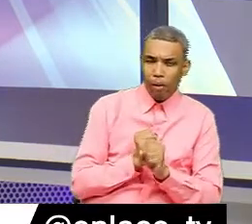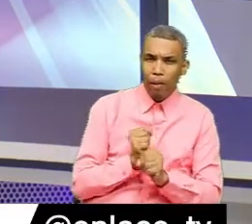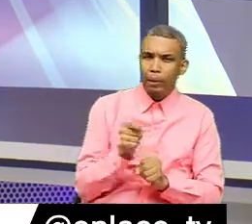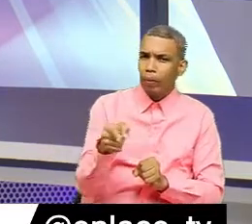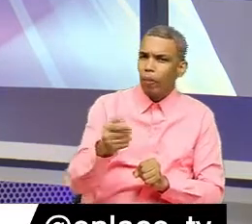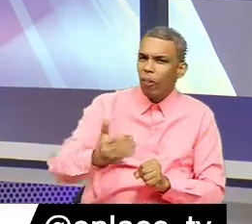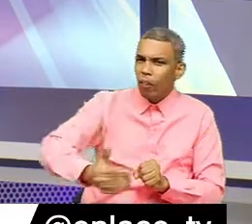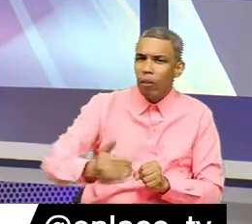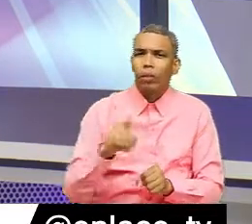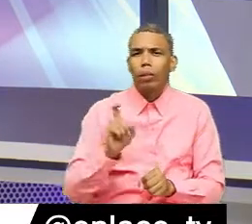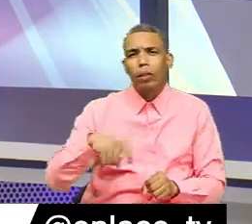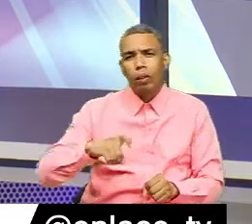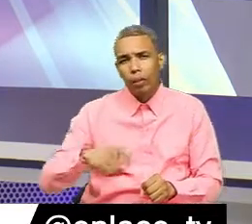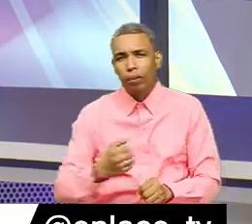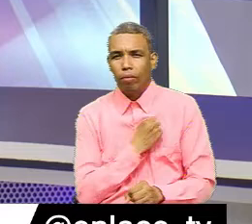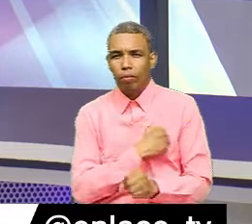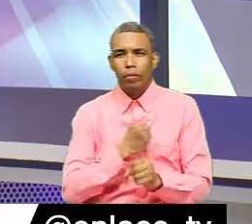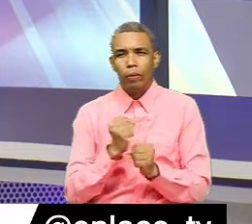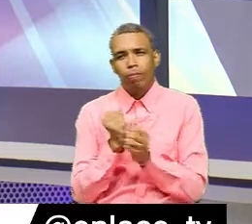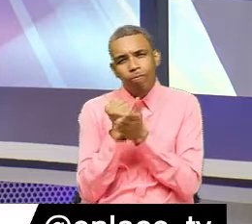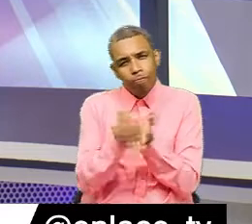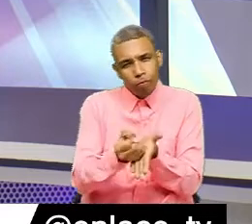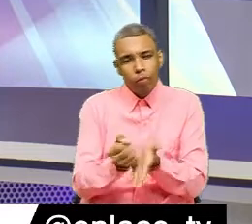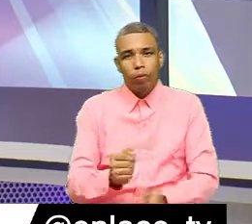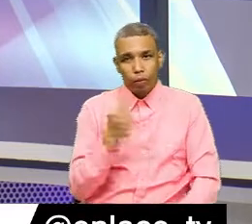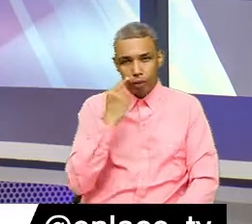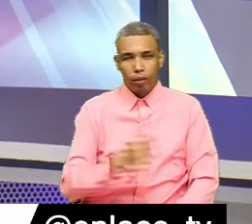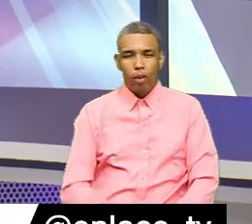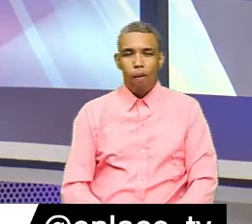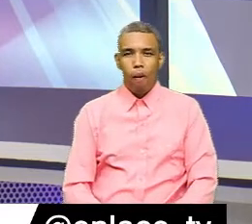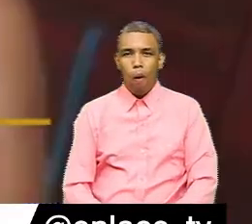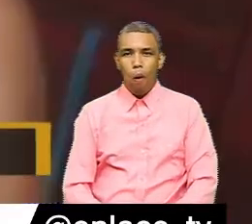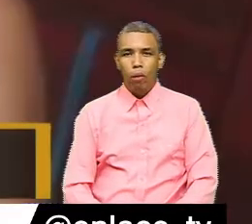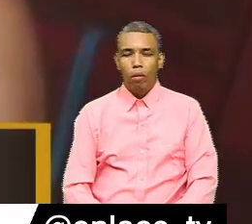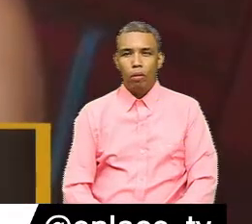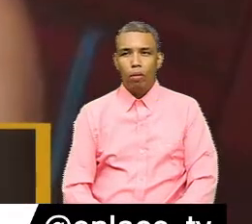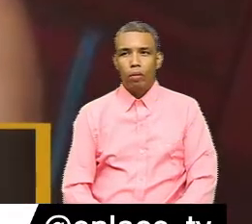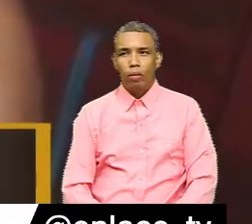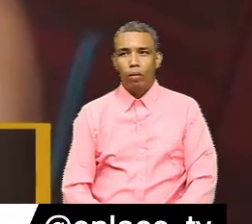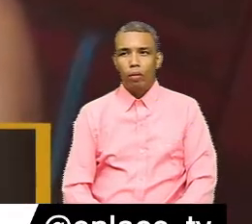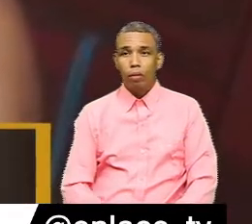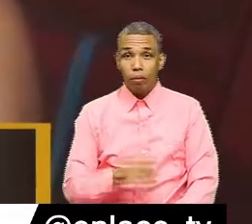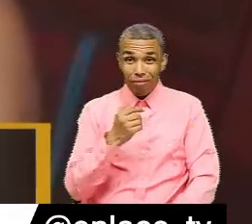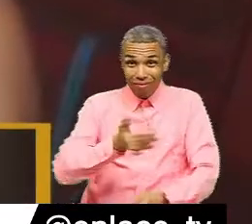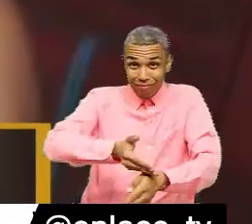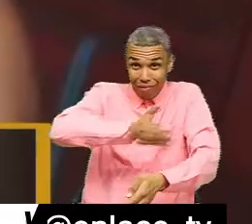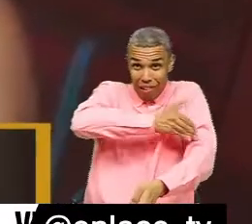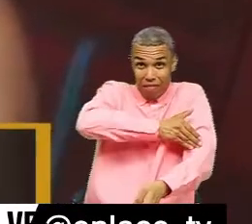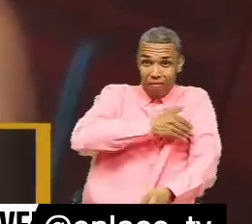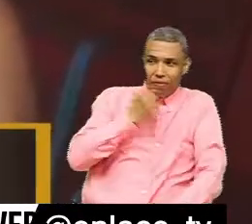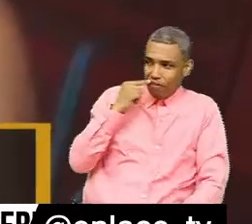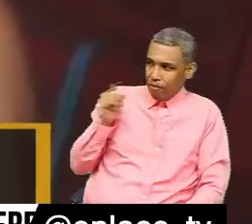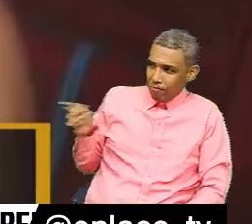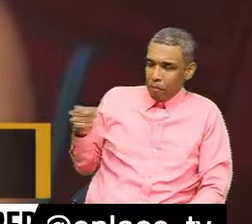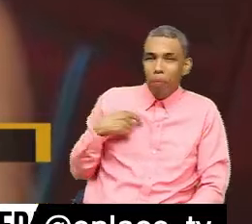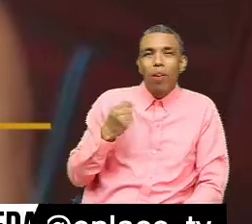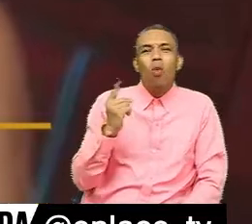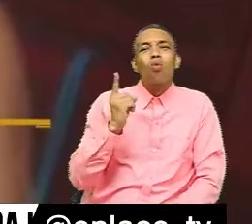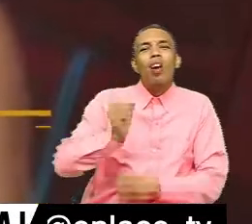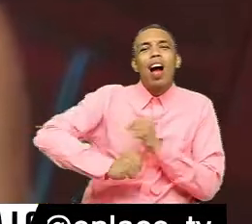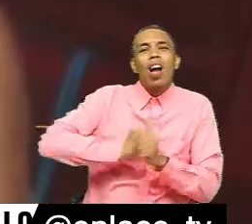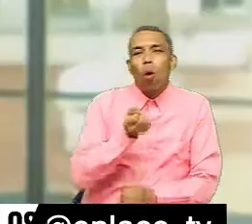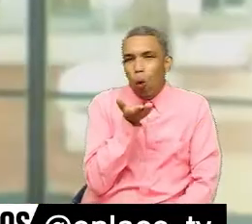de los barranqueños. Conozcamos a continuación cuál es su historia. Así era Luis Alejandro Díaz López cuando tenía su primer añito de vida.